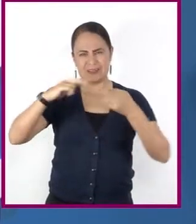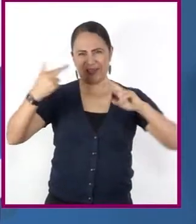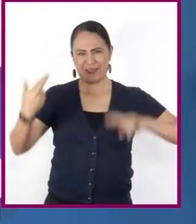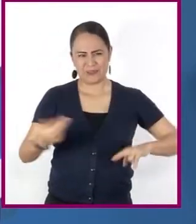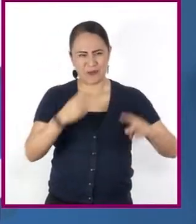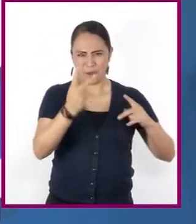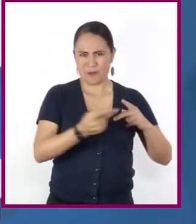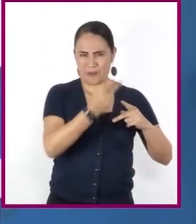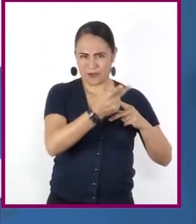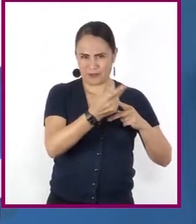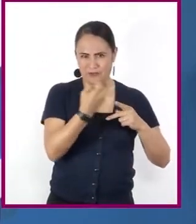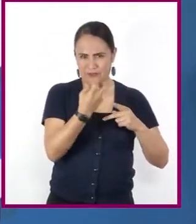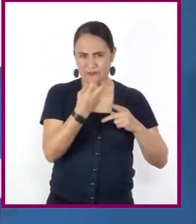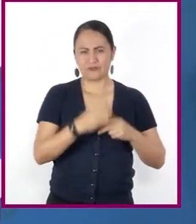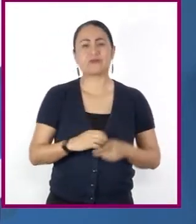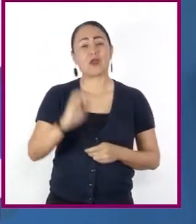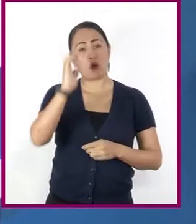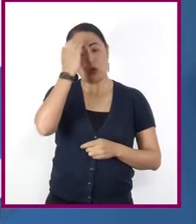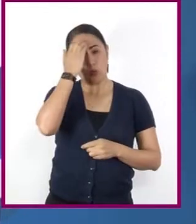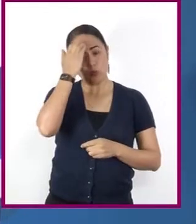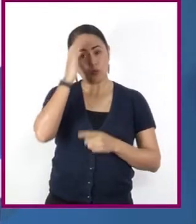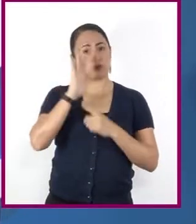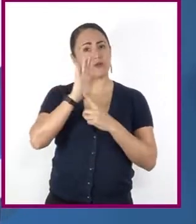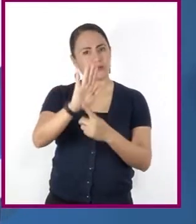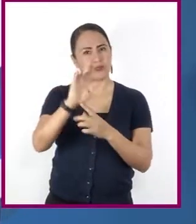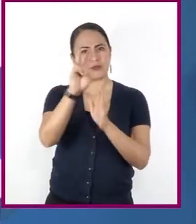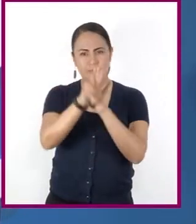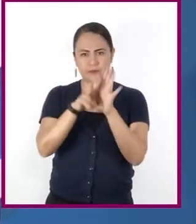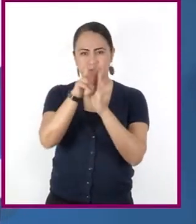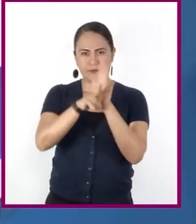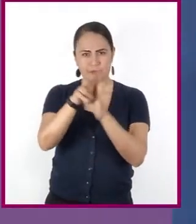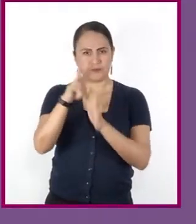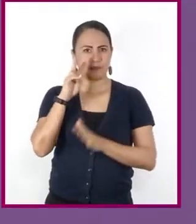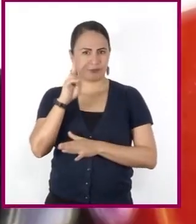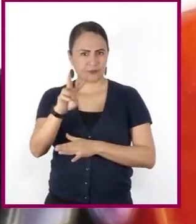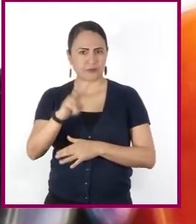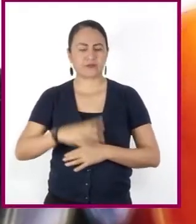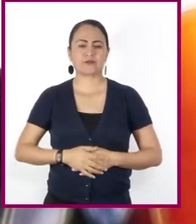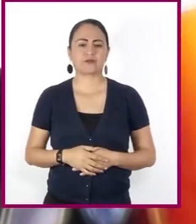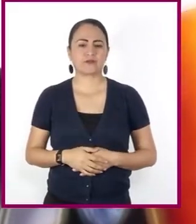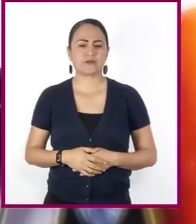les hice. Vamos a conocerlo mediante el siguiente audiovisual.